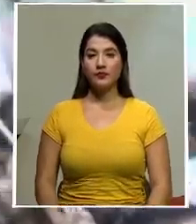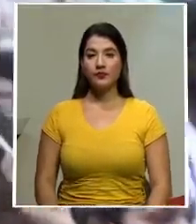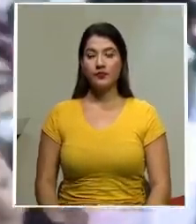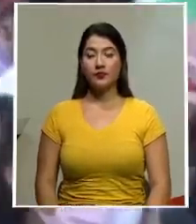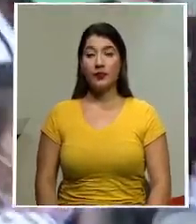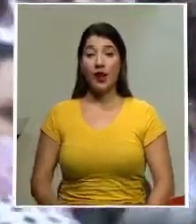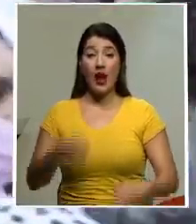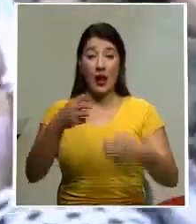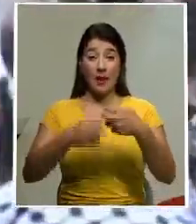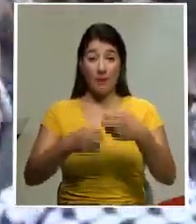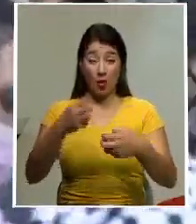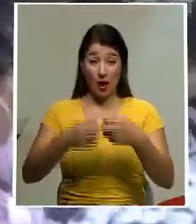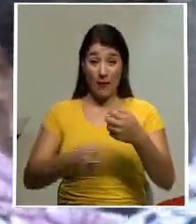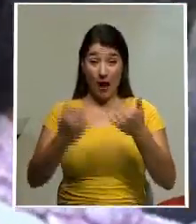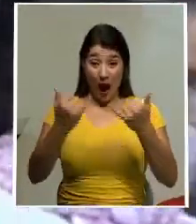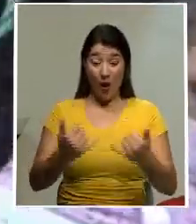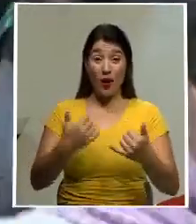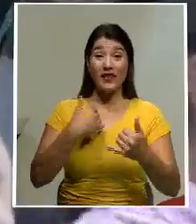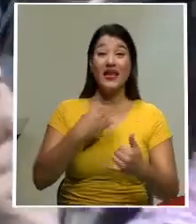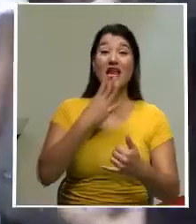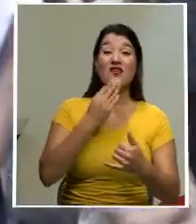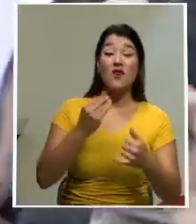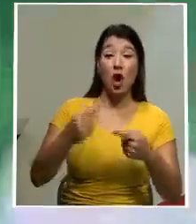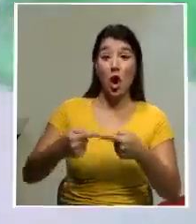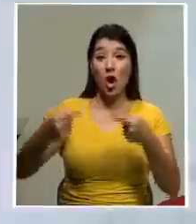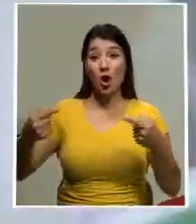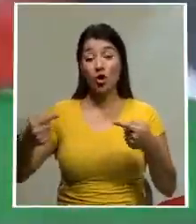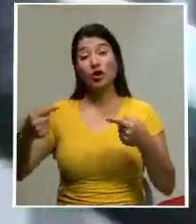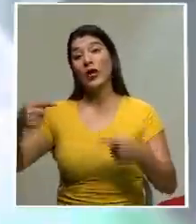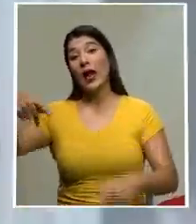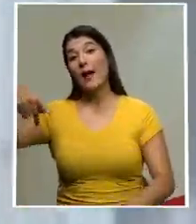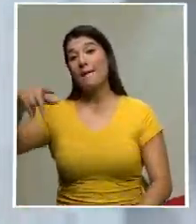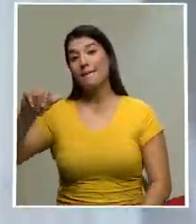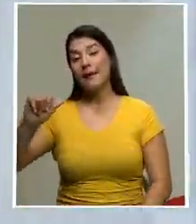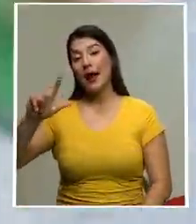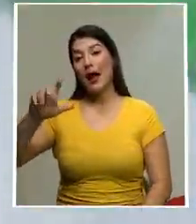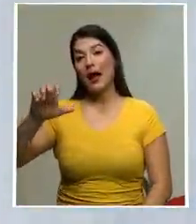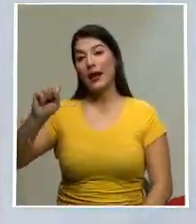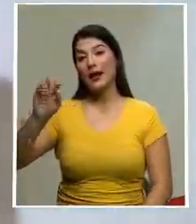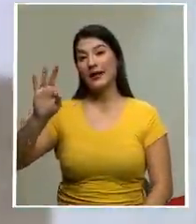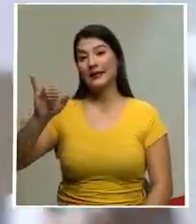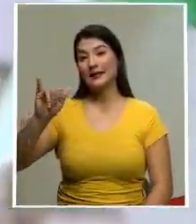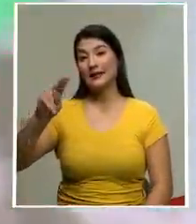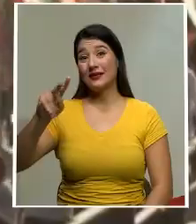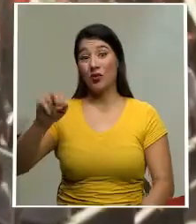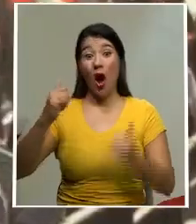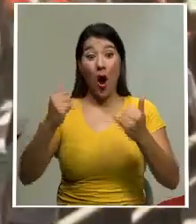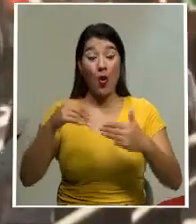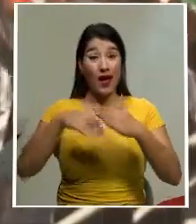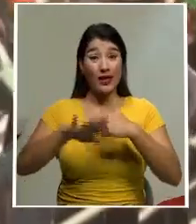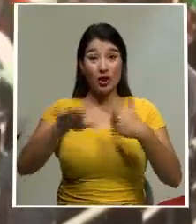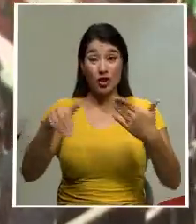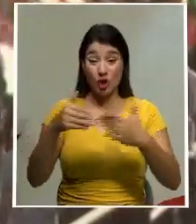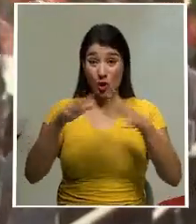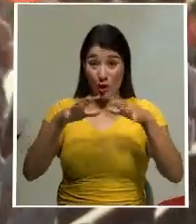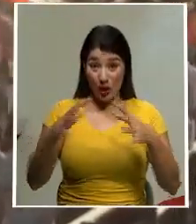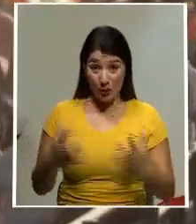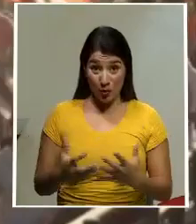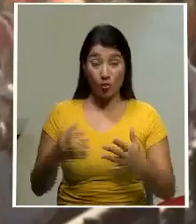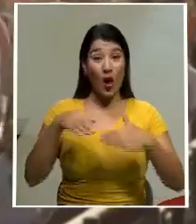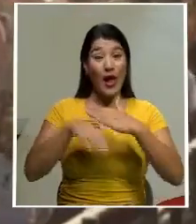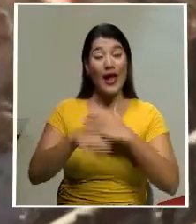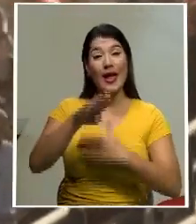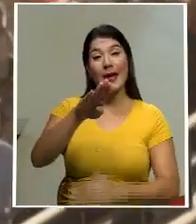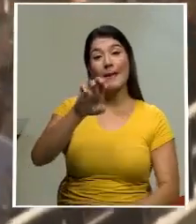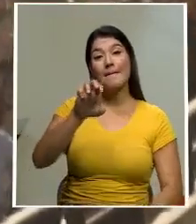La crisis entre israelíes y palestinos repercute en todo el mundo. De Beirut a Santiago se han registrado manifestaciones